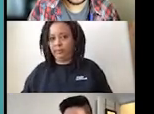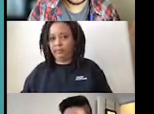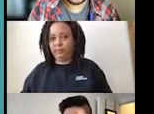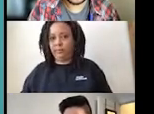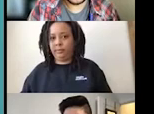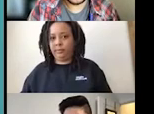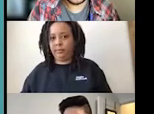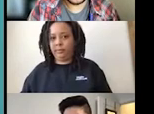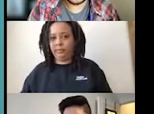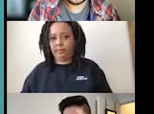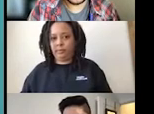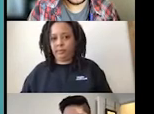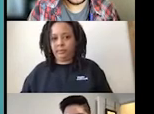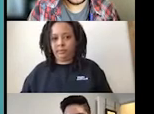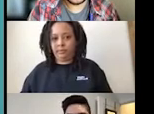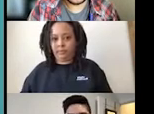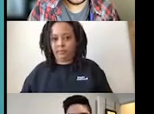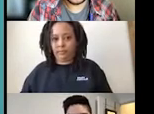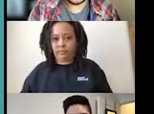pregunta